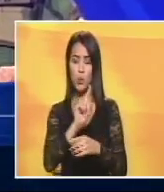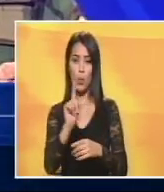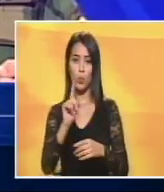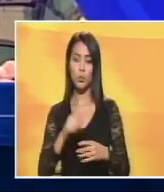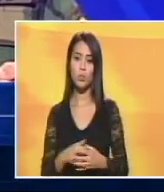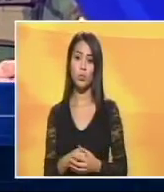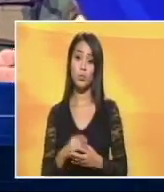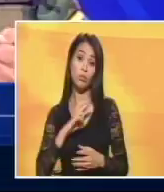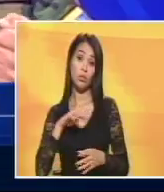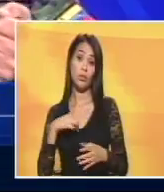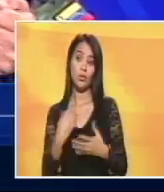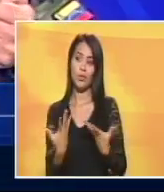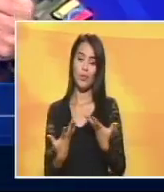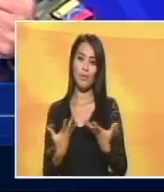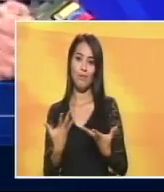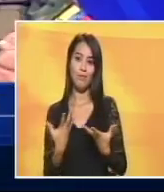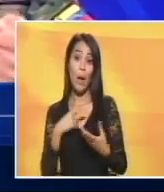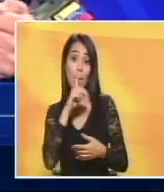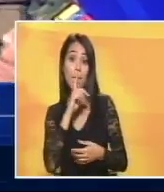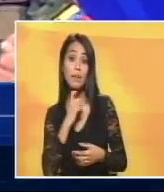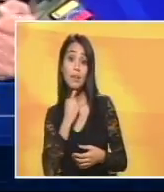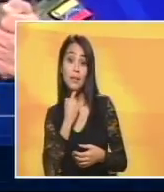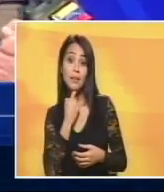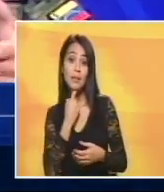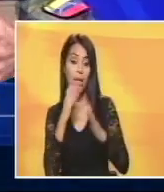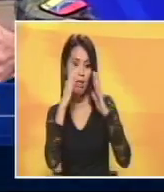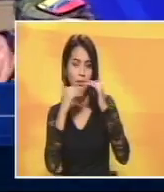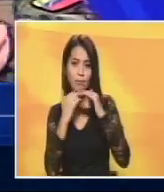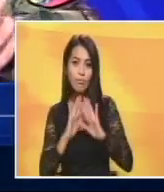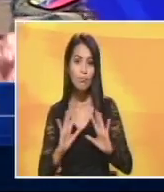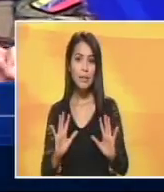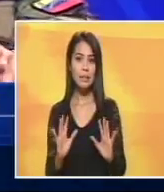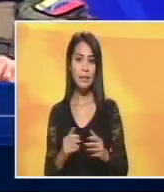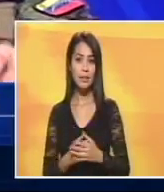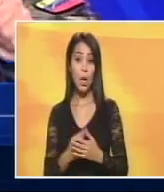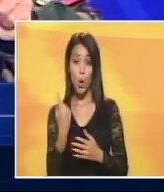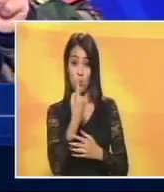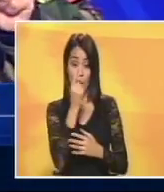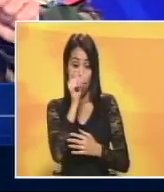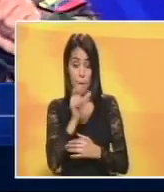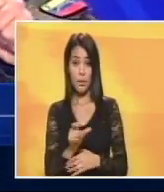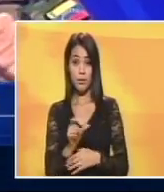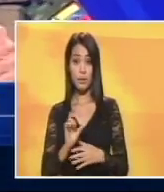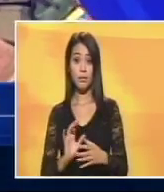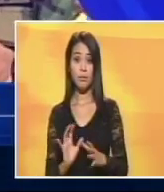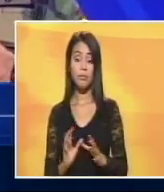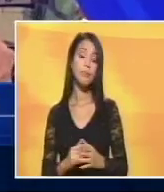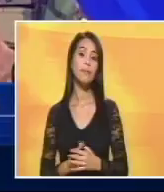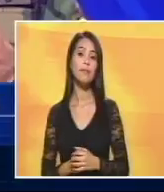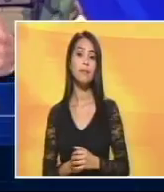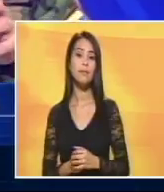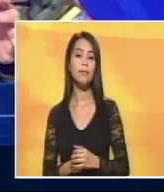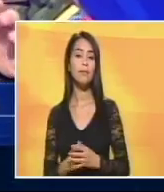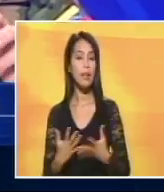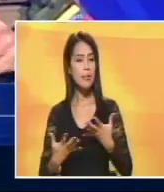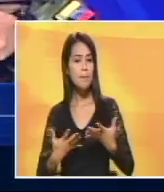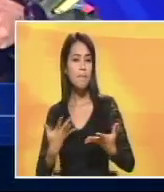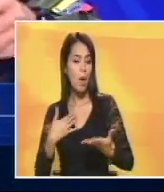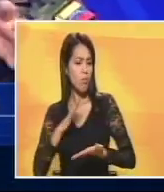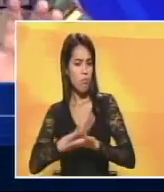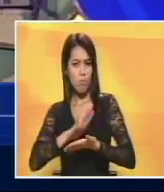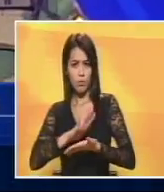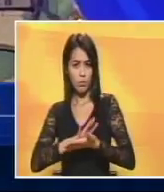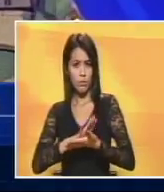nosotros, bueno, eso es un acto secreto, directo, universal, ¿verdad? Que está allí la persona y requiere de su tranquilidad